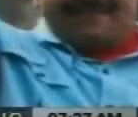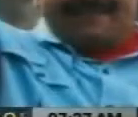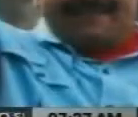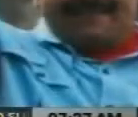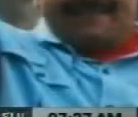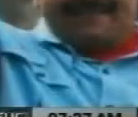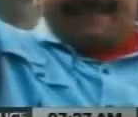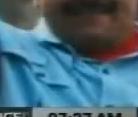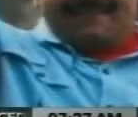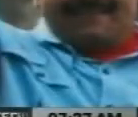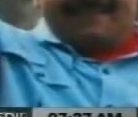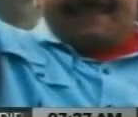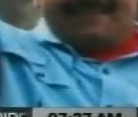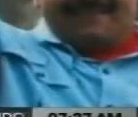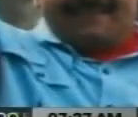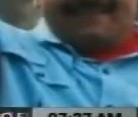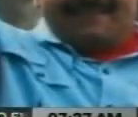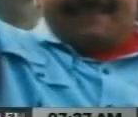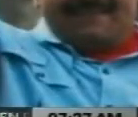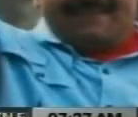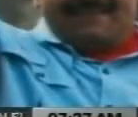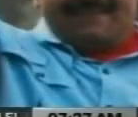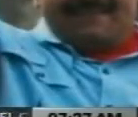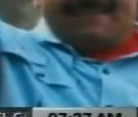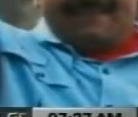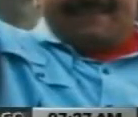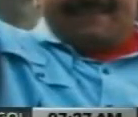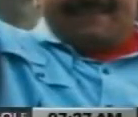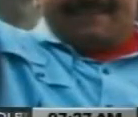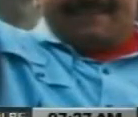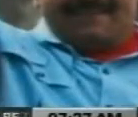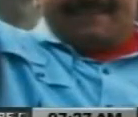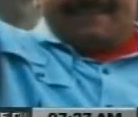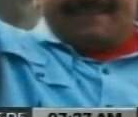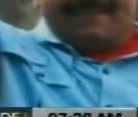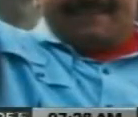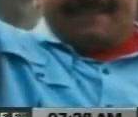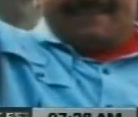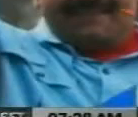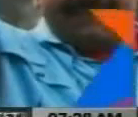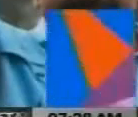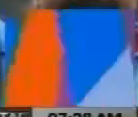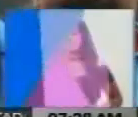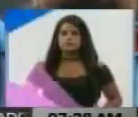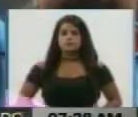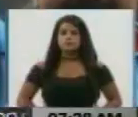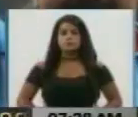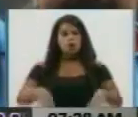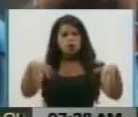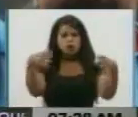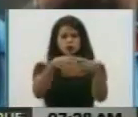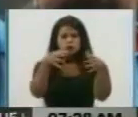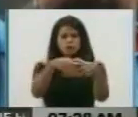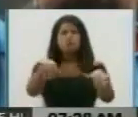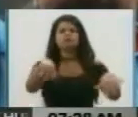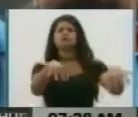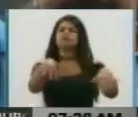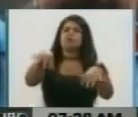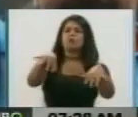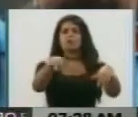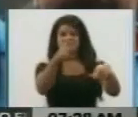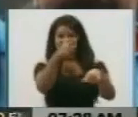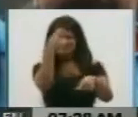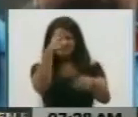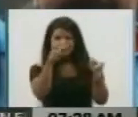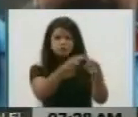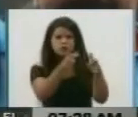La oligarquía, lo que yo llamo la banda de los zombies, de la oligarquía, rapaz. Bueno, que